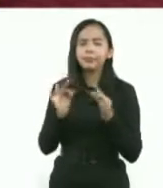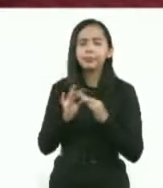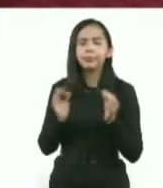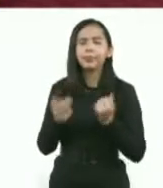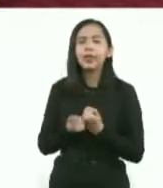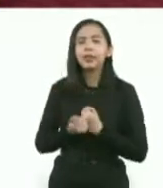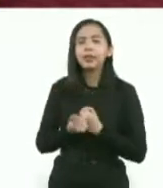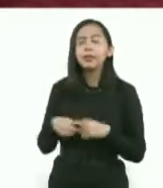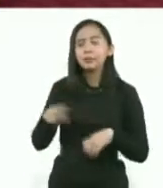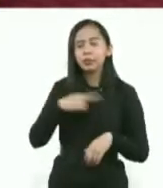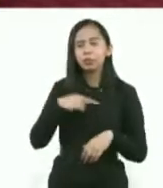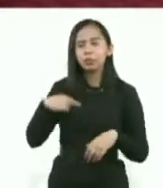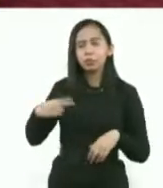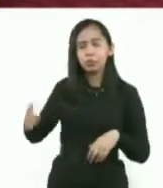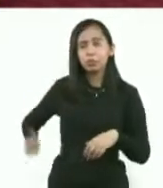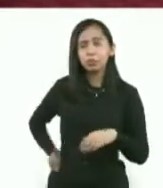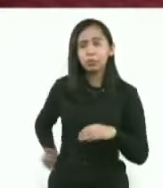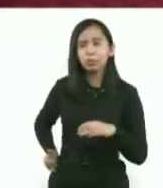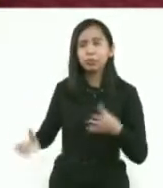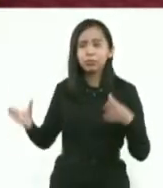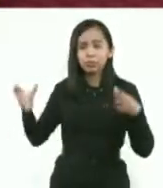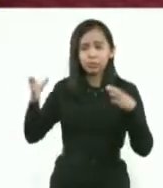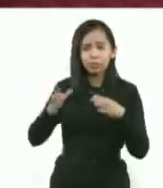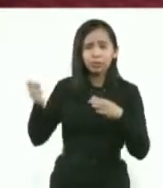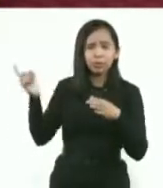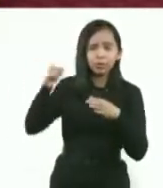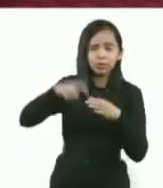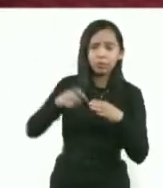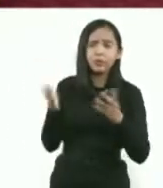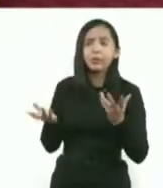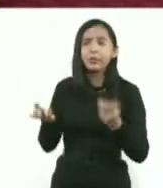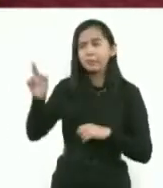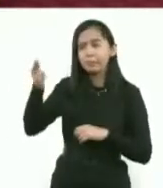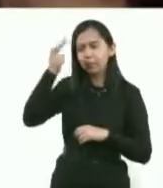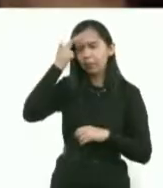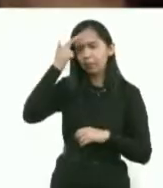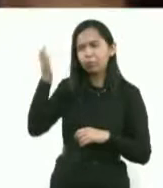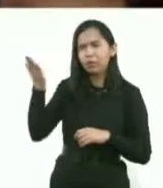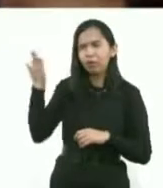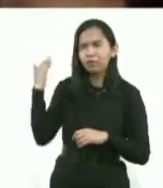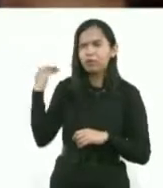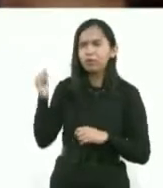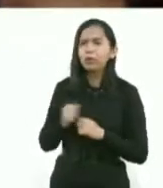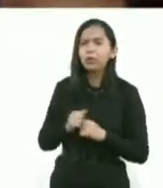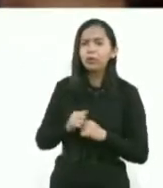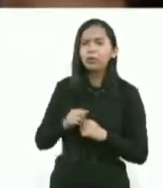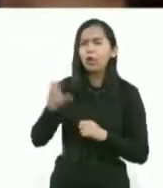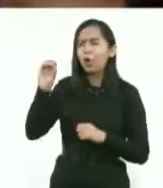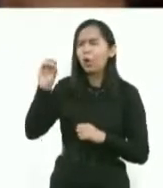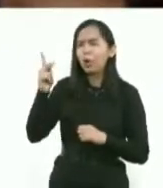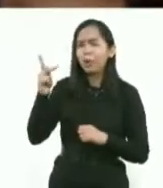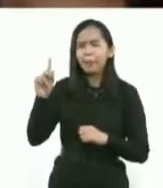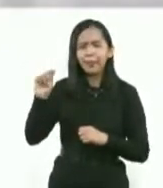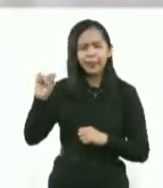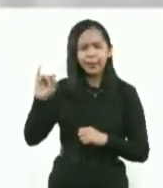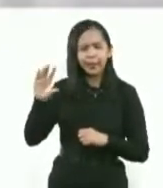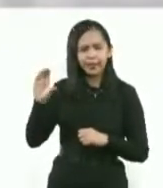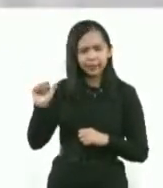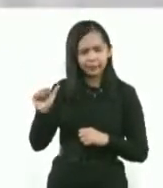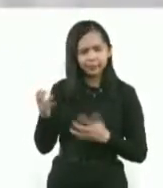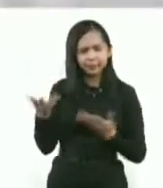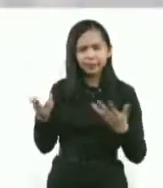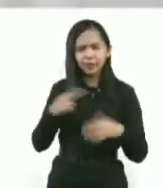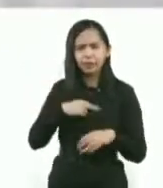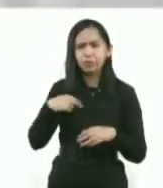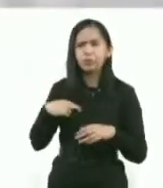nosotros llegamos al gobierno, había este fenómeno. Si ustedes recuerdan, se recuperó una óptica de Evelyn aquí en Madero cuando